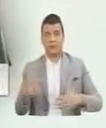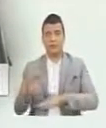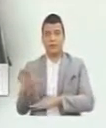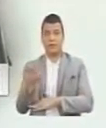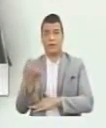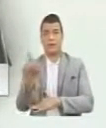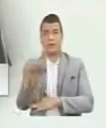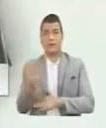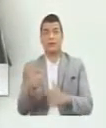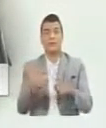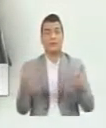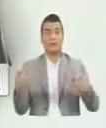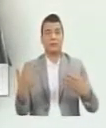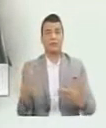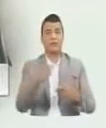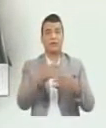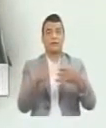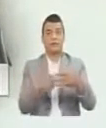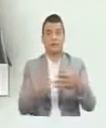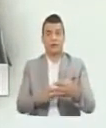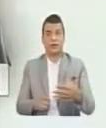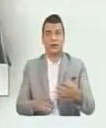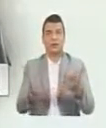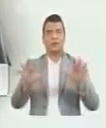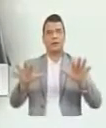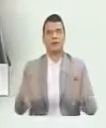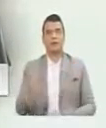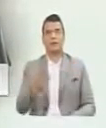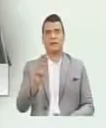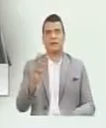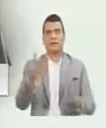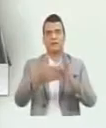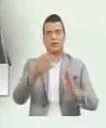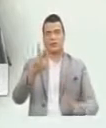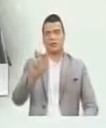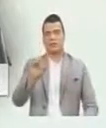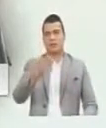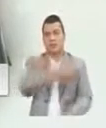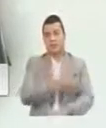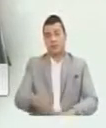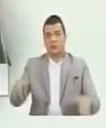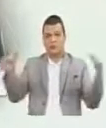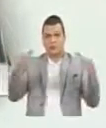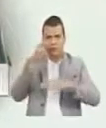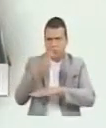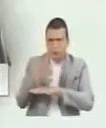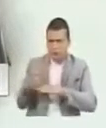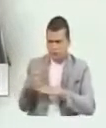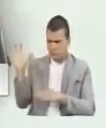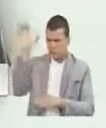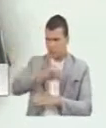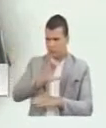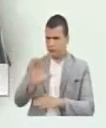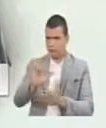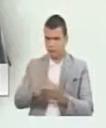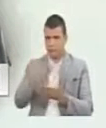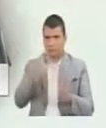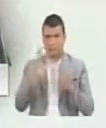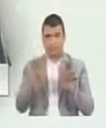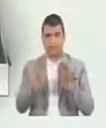de afiliados, pierde a la semana 13.070 millones de pesos. Eso fue lo que encontraron los auditores de la Contraloría General de la